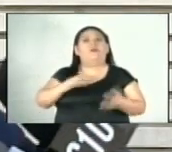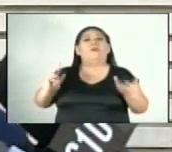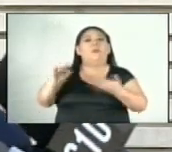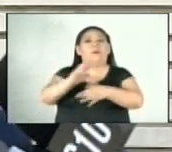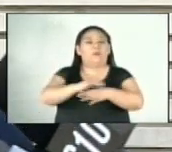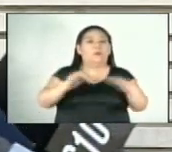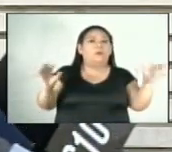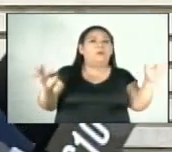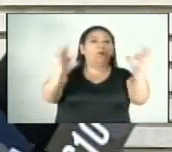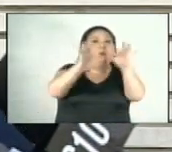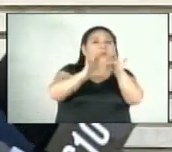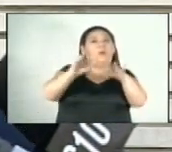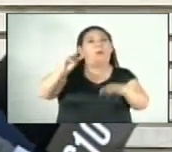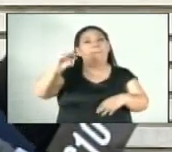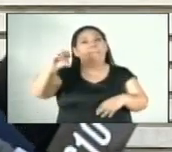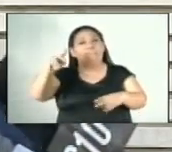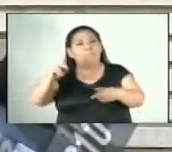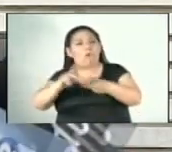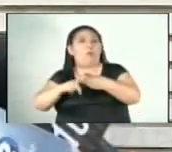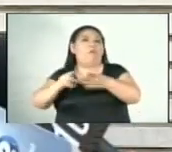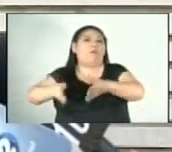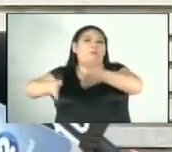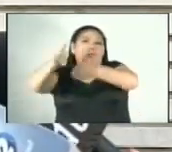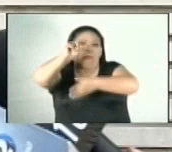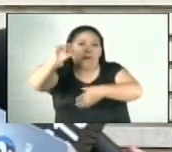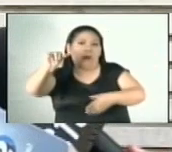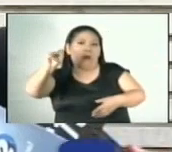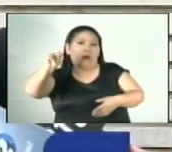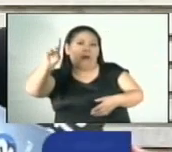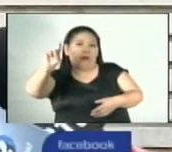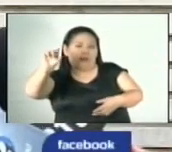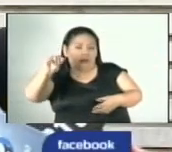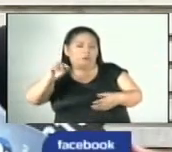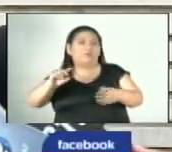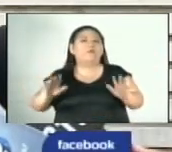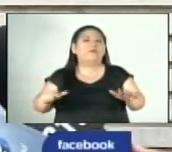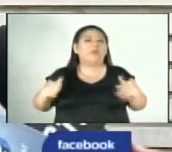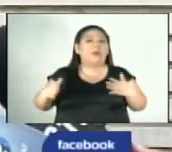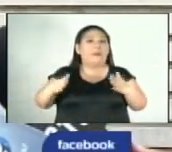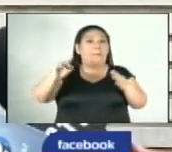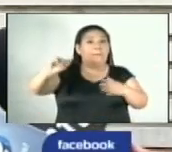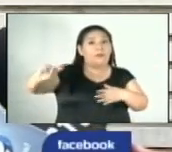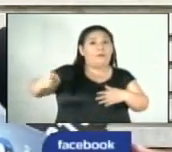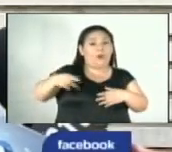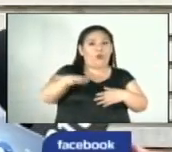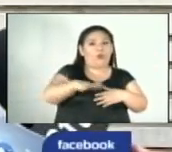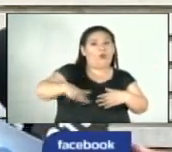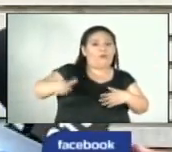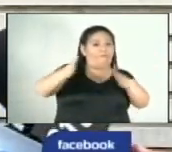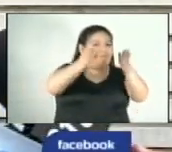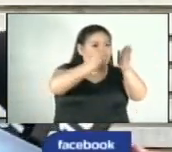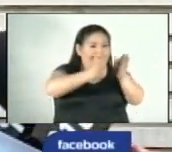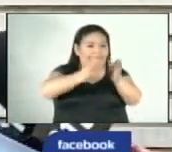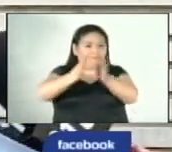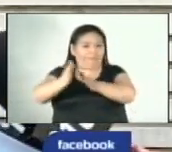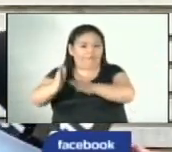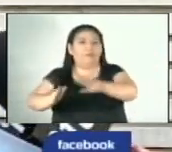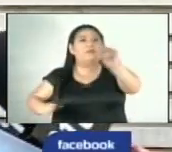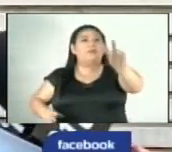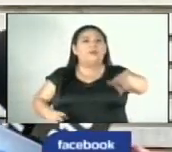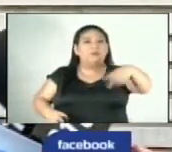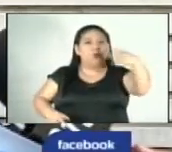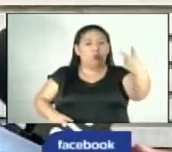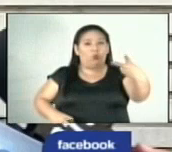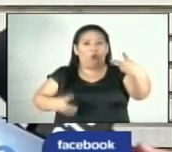con el MOP, con la Autoridad Salvadoreña del Agua, con ANDA. La primera de ellas es el ordenamiento territorial. Segundo, pues ha habido